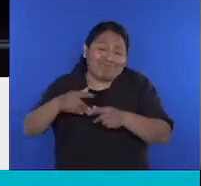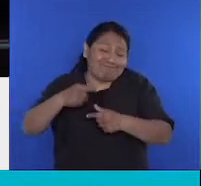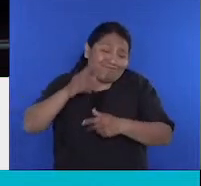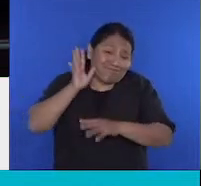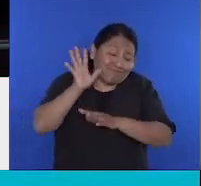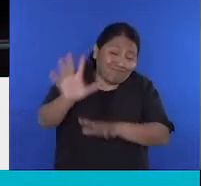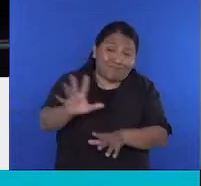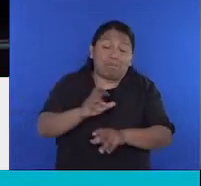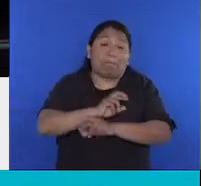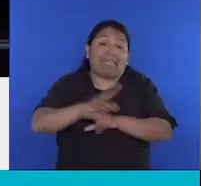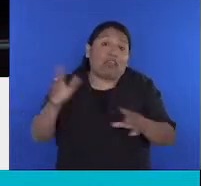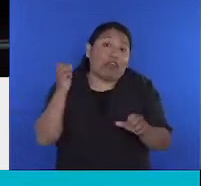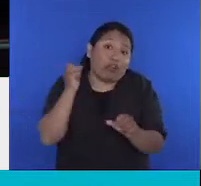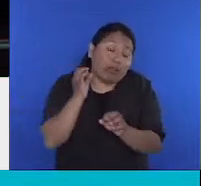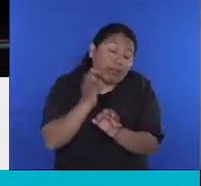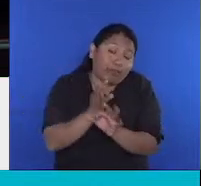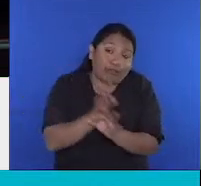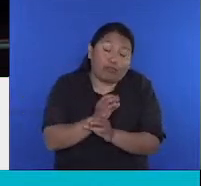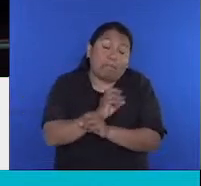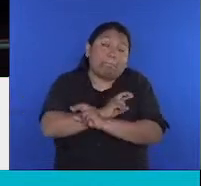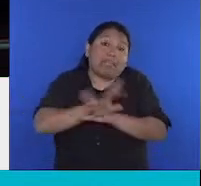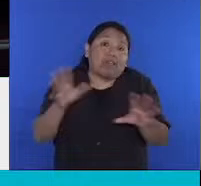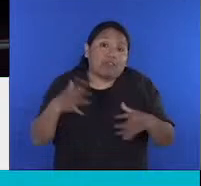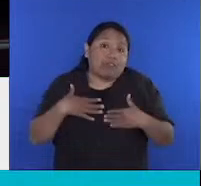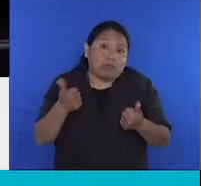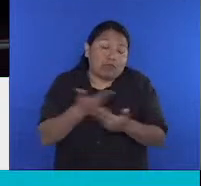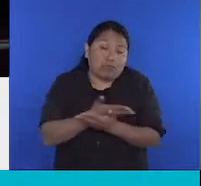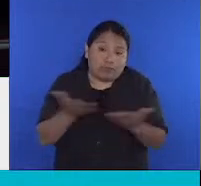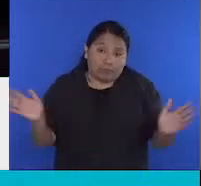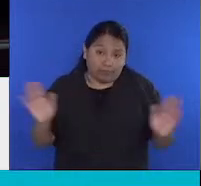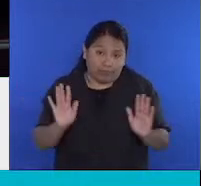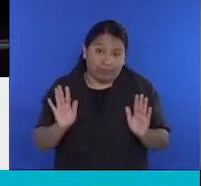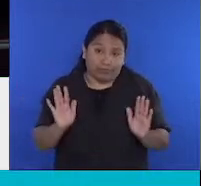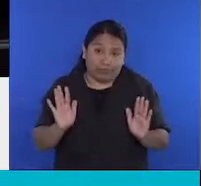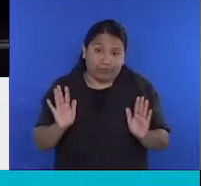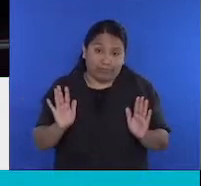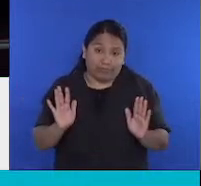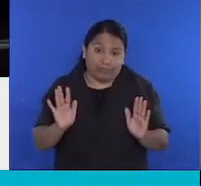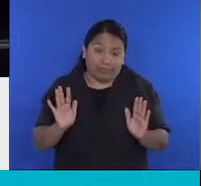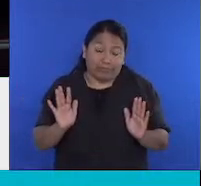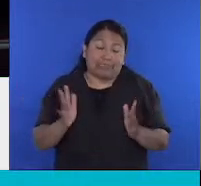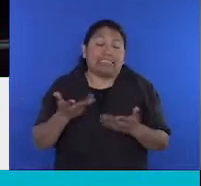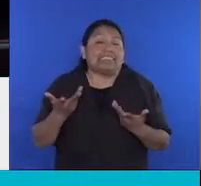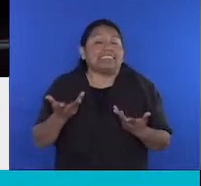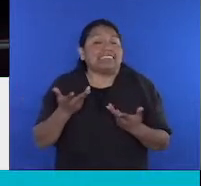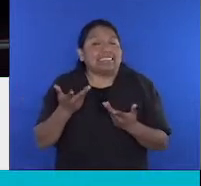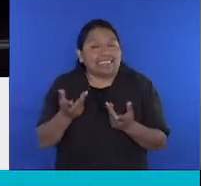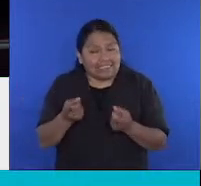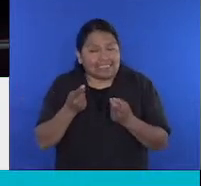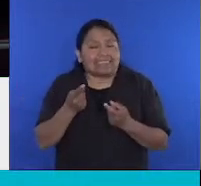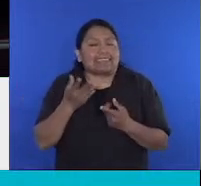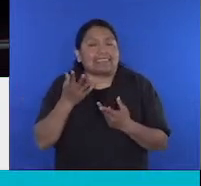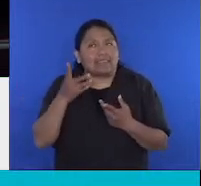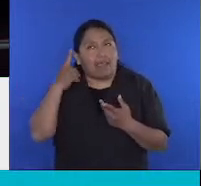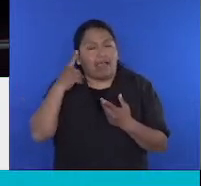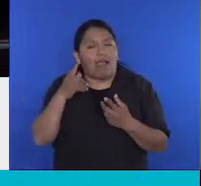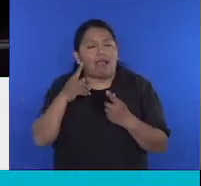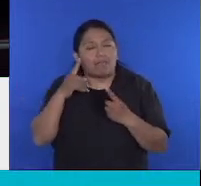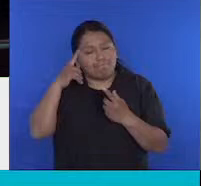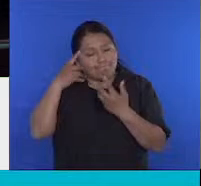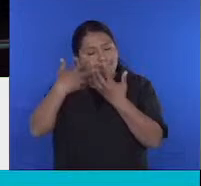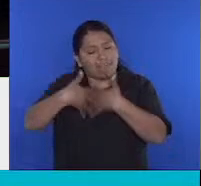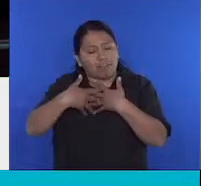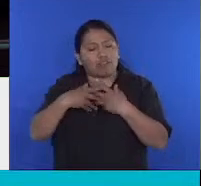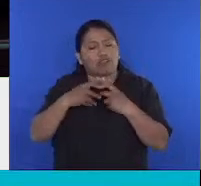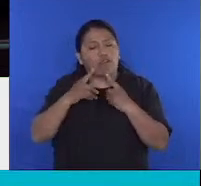pública. Entonces me parece que hace falta un gesto de humildad y un poco de autocrítica que nos vendría también y además nos ayudaría